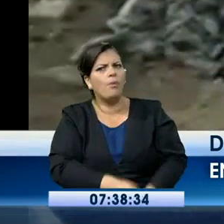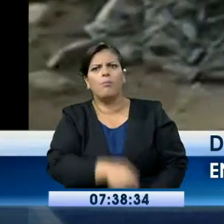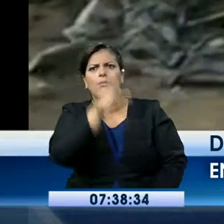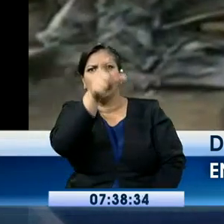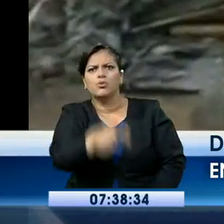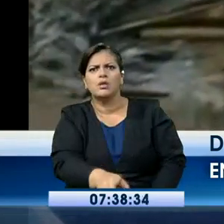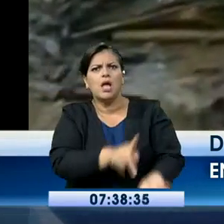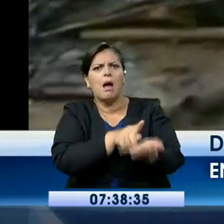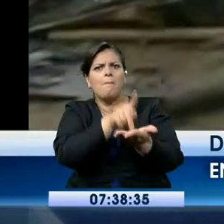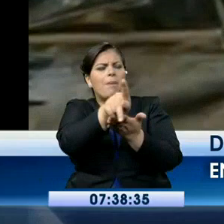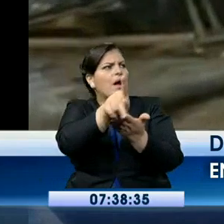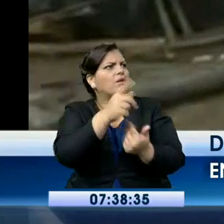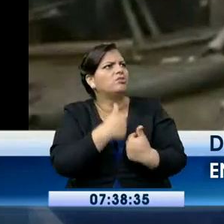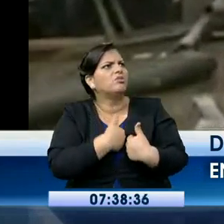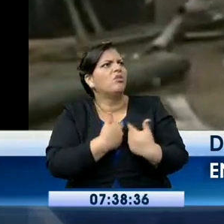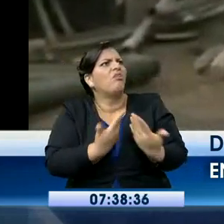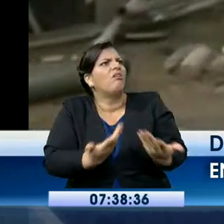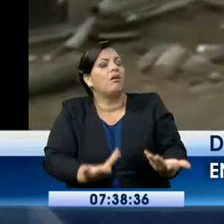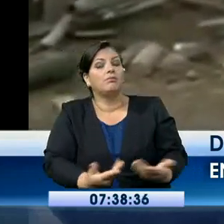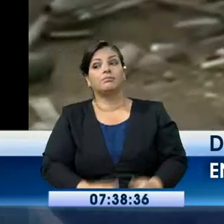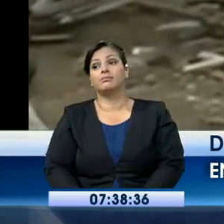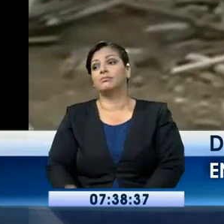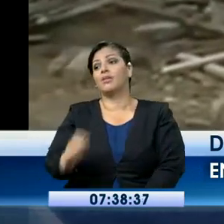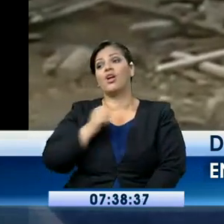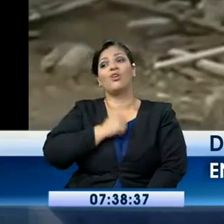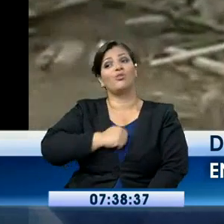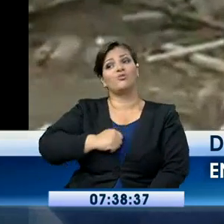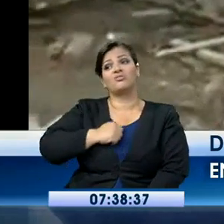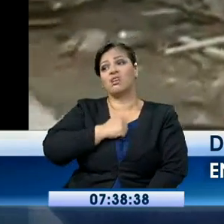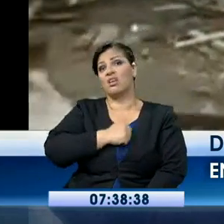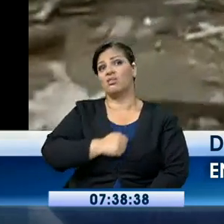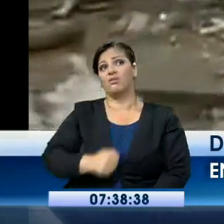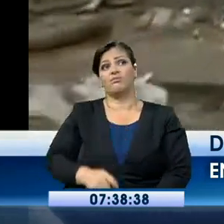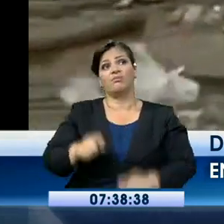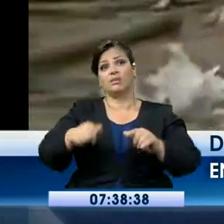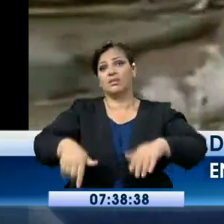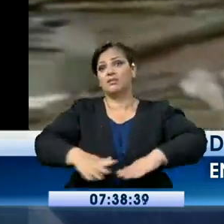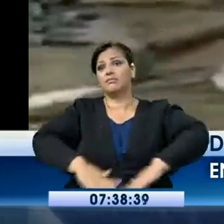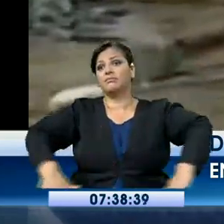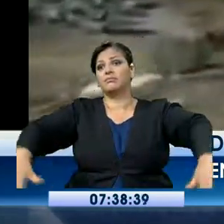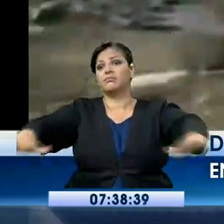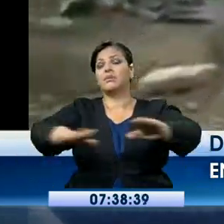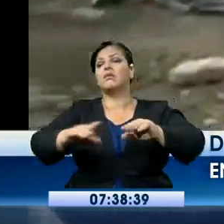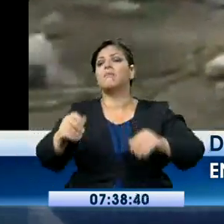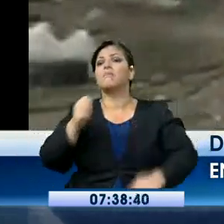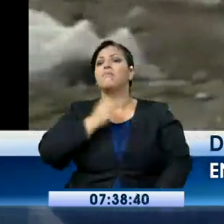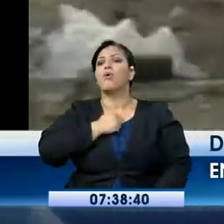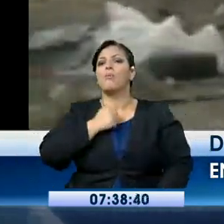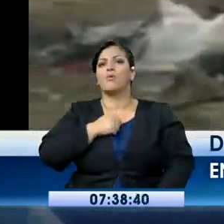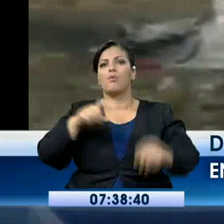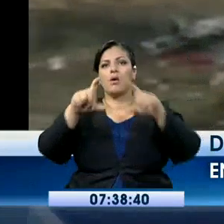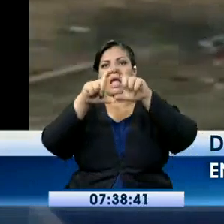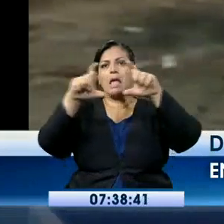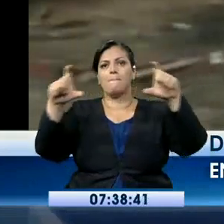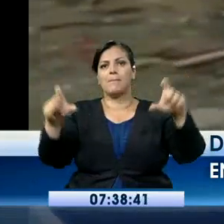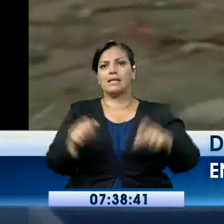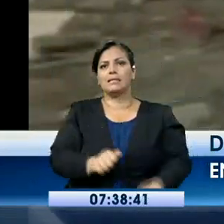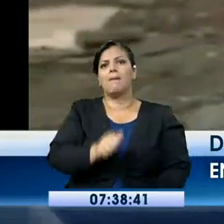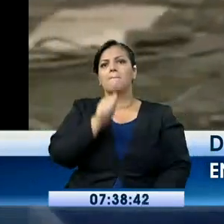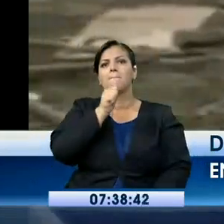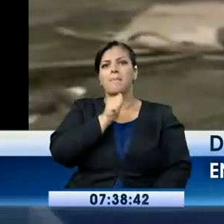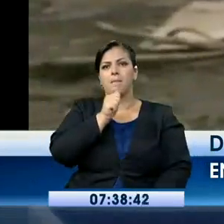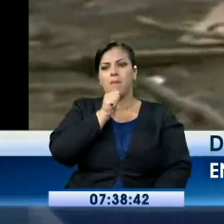terreno, asegurándoles que todo era legal. Sin embargo, ellos cayeron, ingenuamente